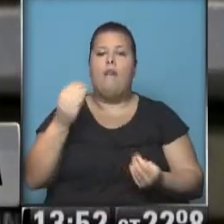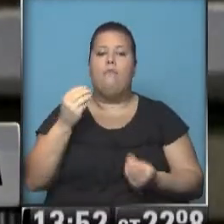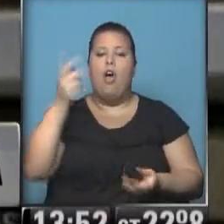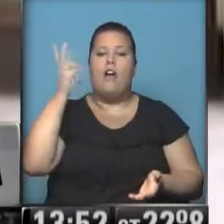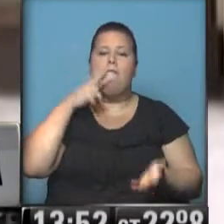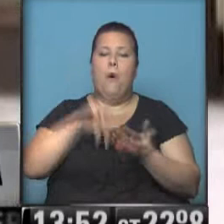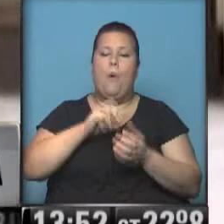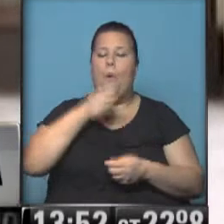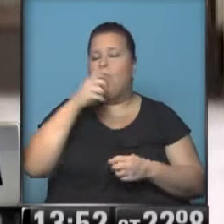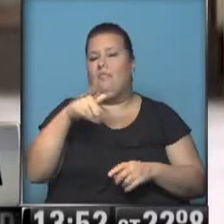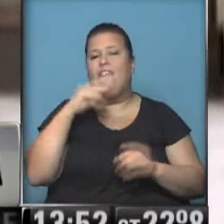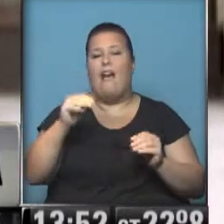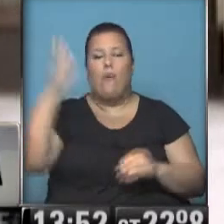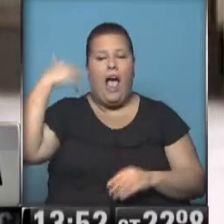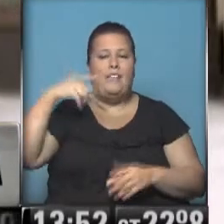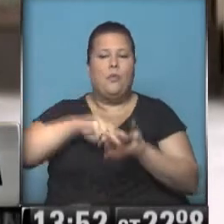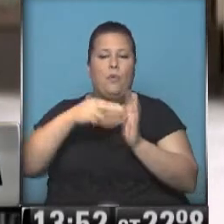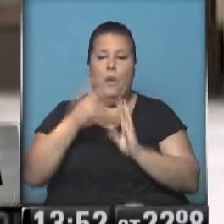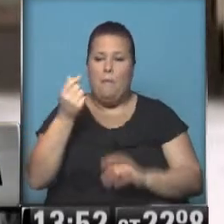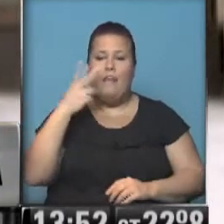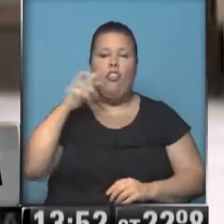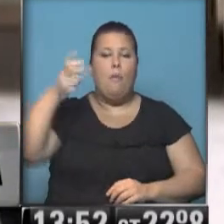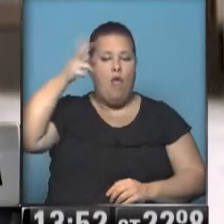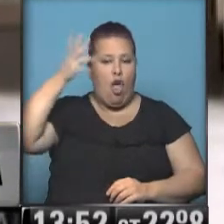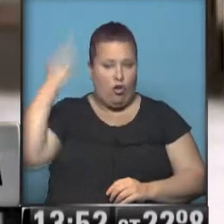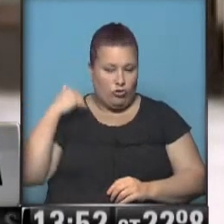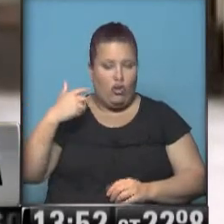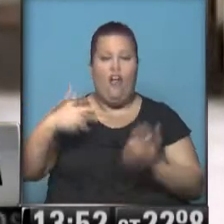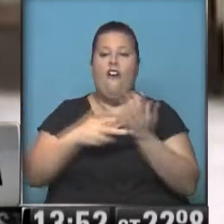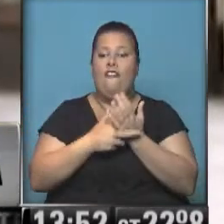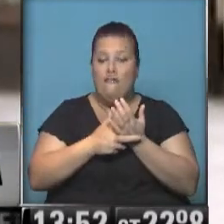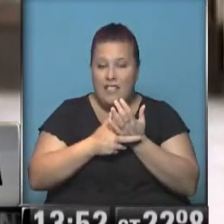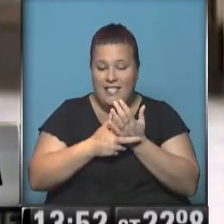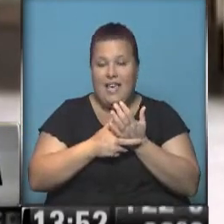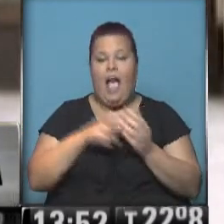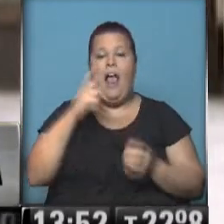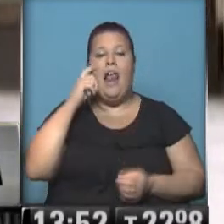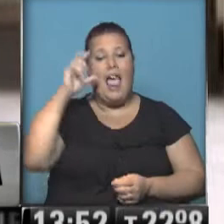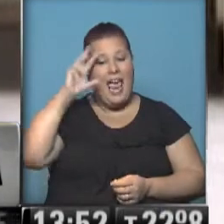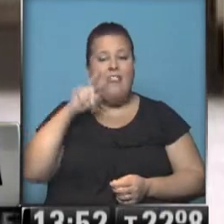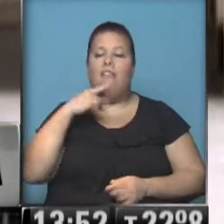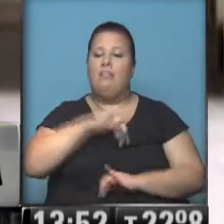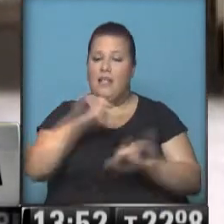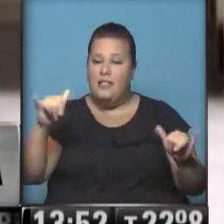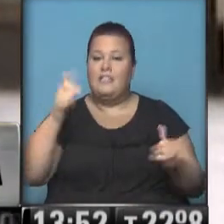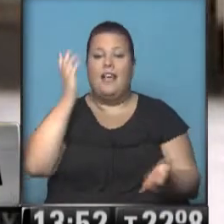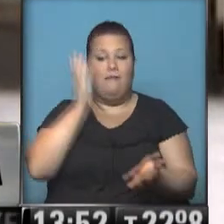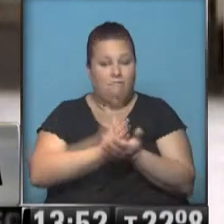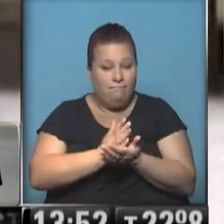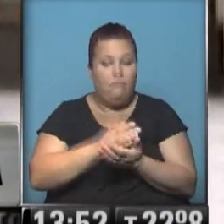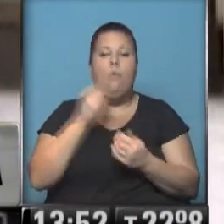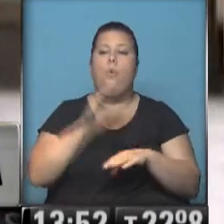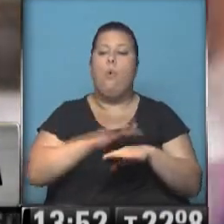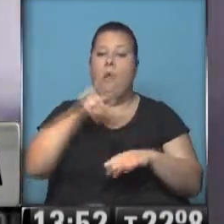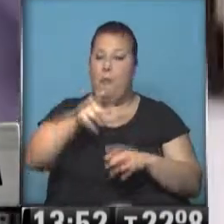hipotecas basura que derivaron en la crisis financiera de 2008. El fiscal general Eric Holder anunció que la penalización se debe a